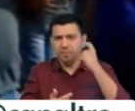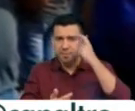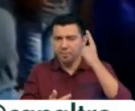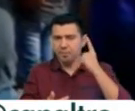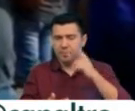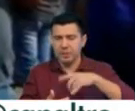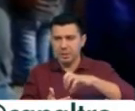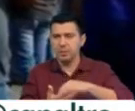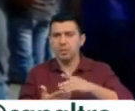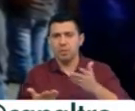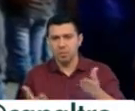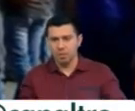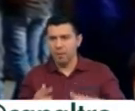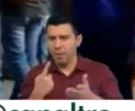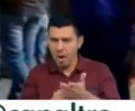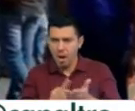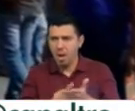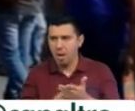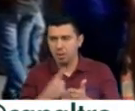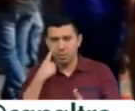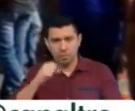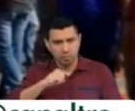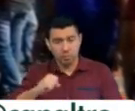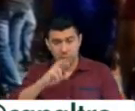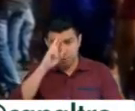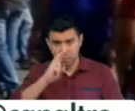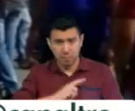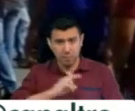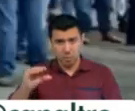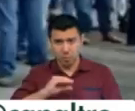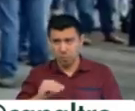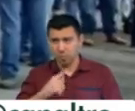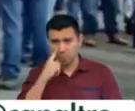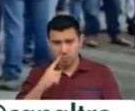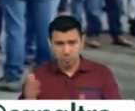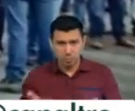concerte con ellos para que sus condiciones laborales mejoren y tener una